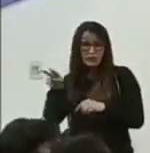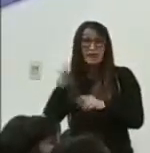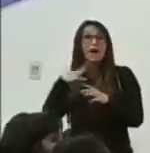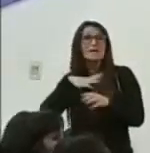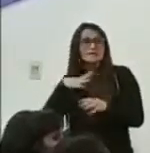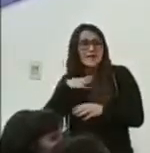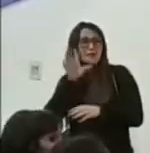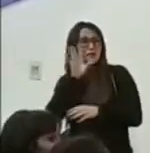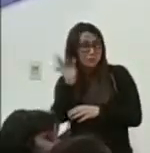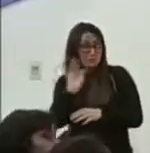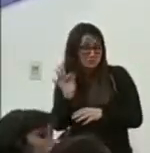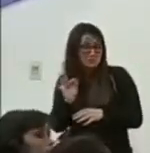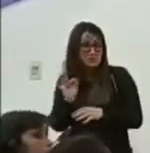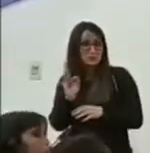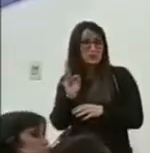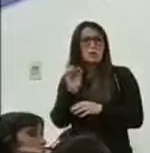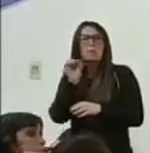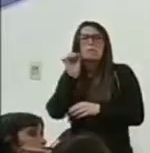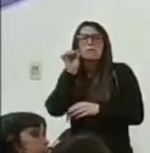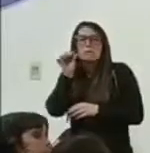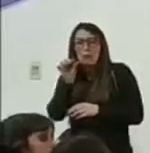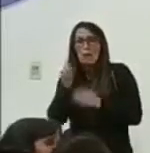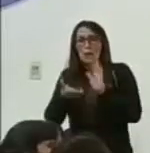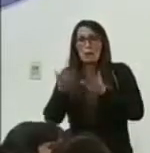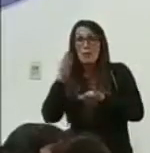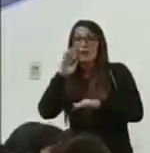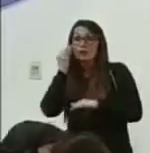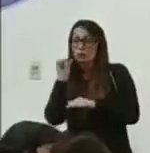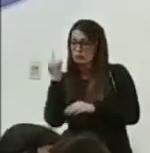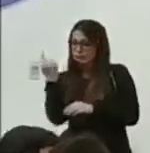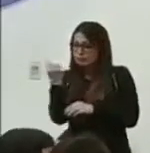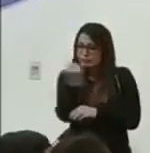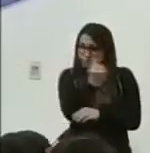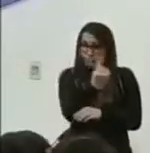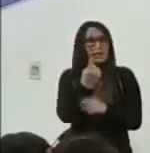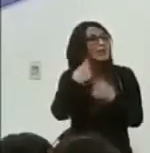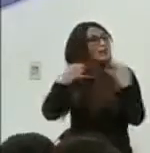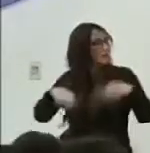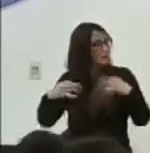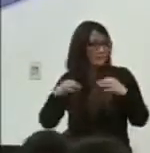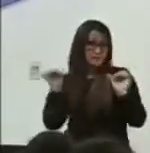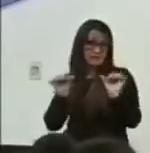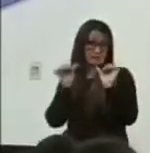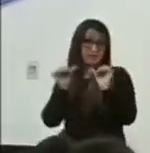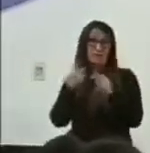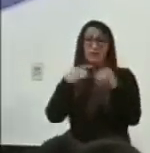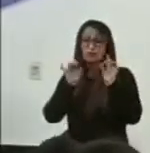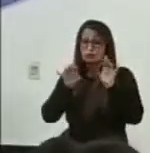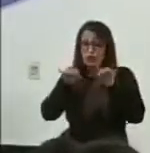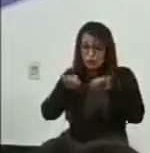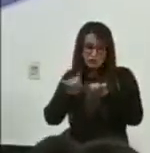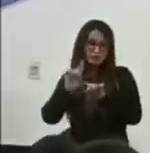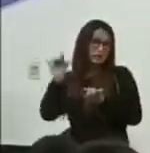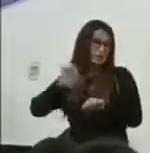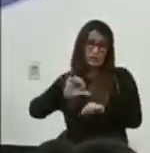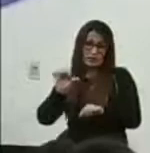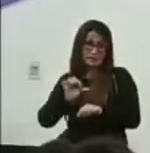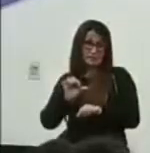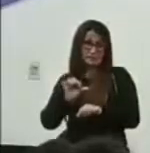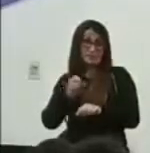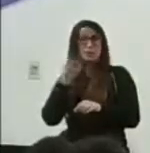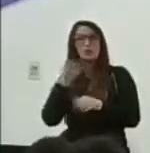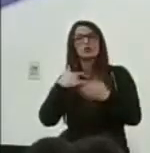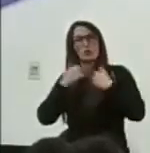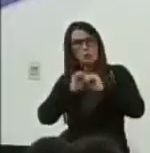una oportunidad de un poco más de conocimiento para cada uno, hay que hacerlo. Pero con eso no alcanza. Porque por más que